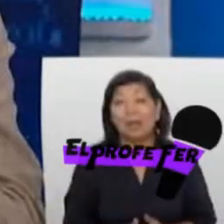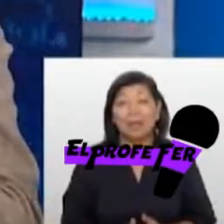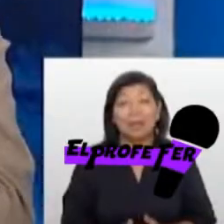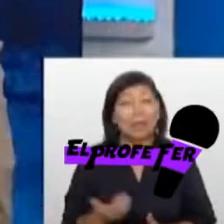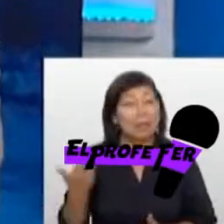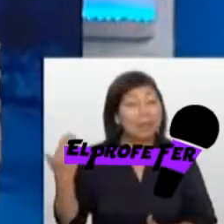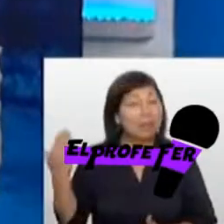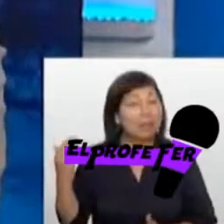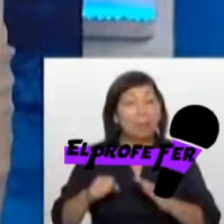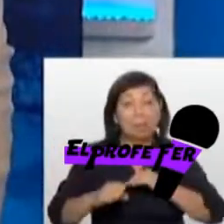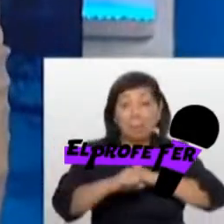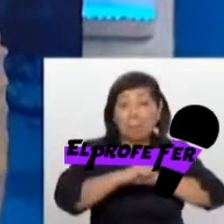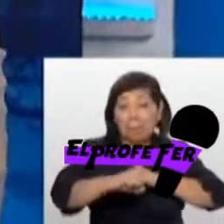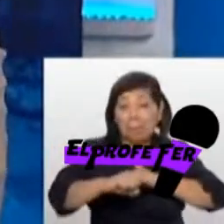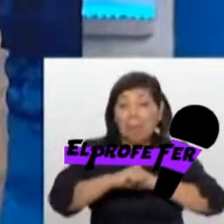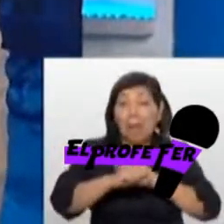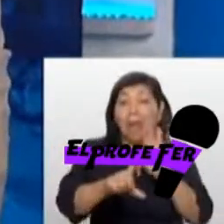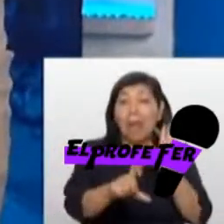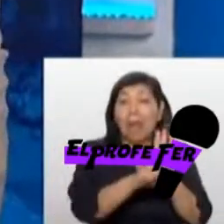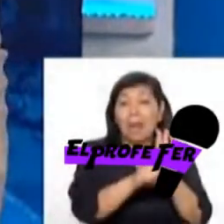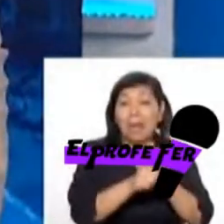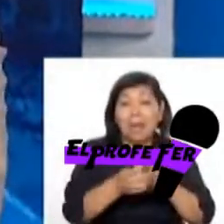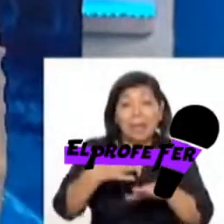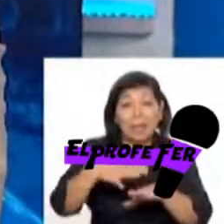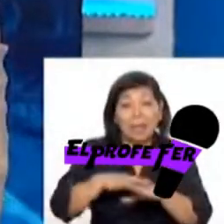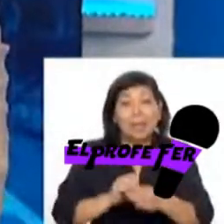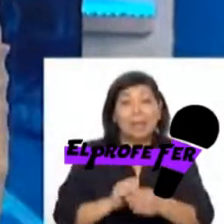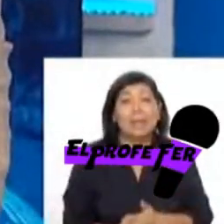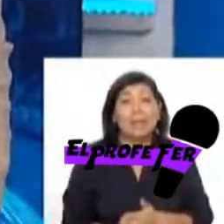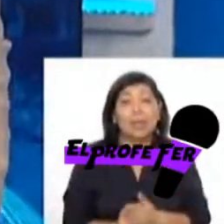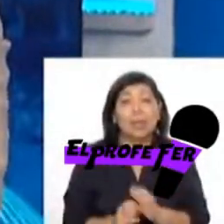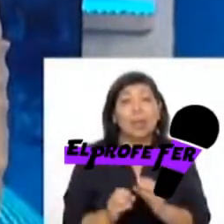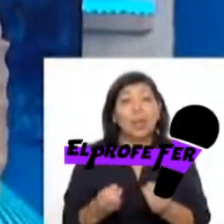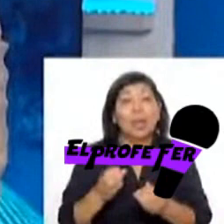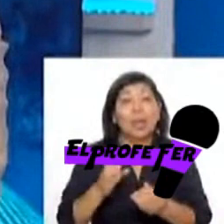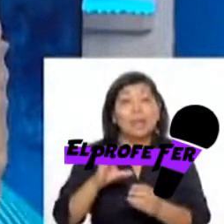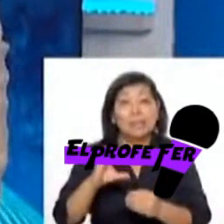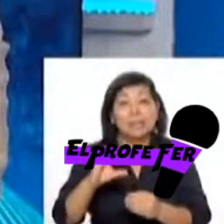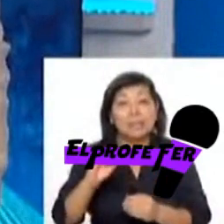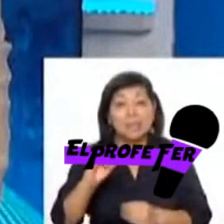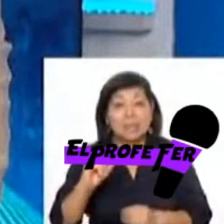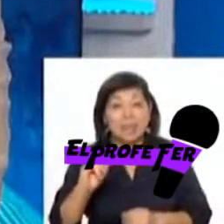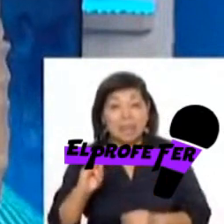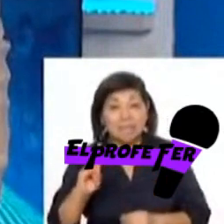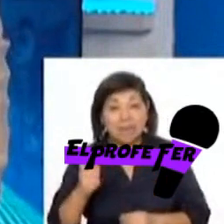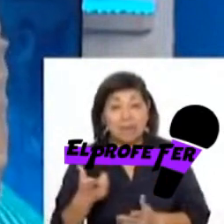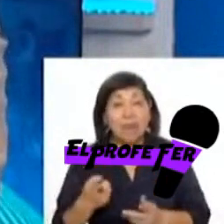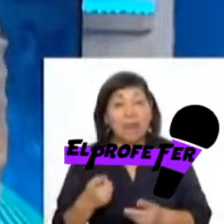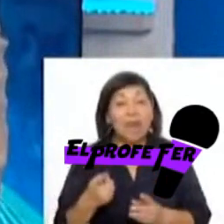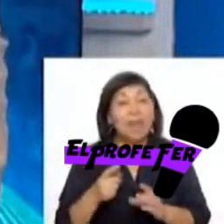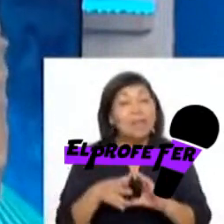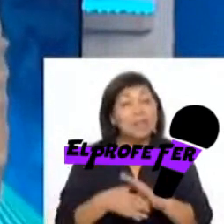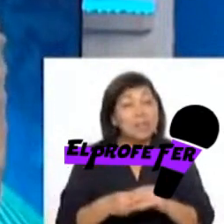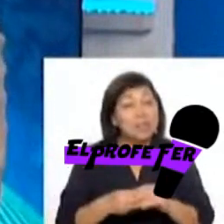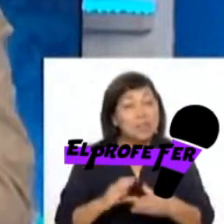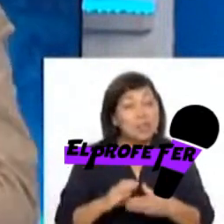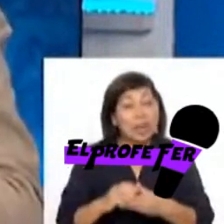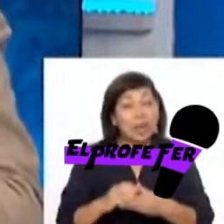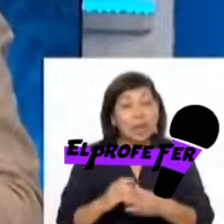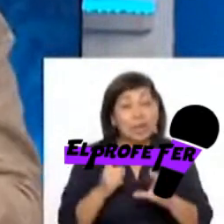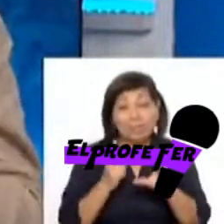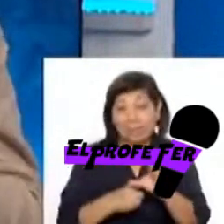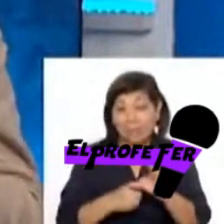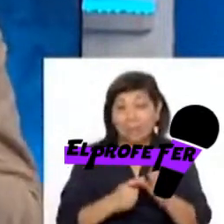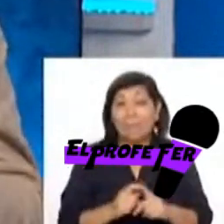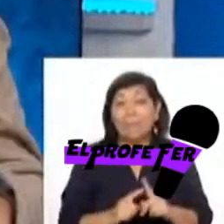Hace unos días se publicó una ley para incluir la educación, bueno, los cursos de educación cívica y historia del terrorismo en la currícula